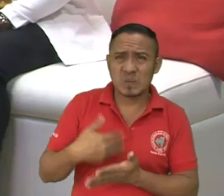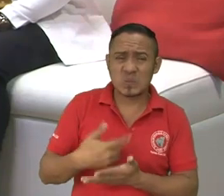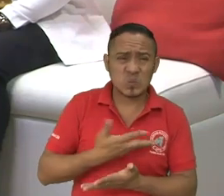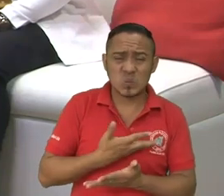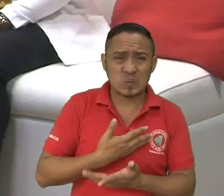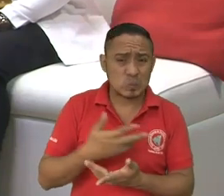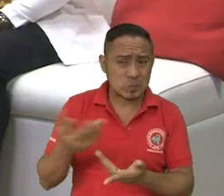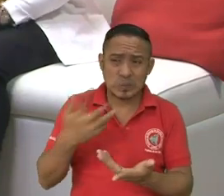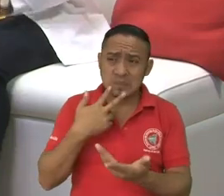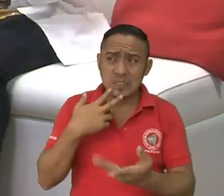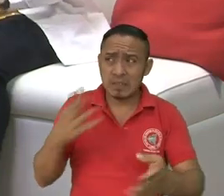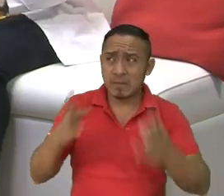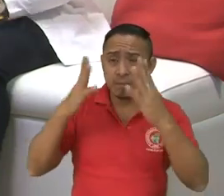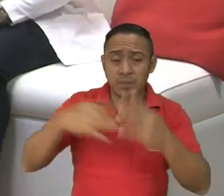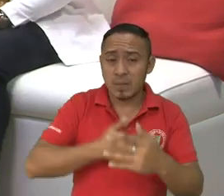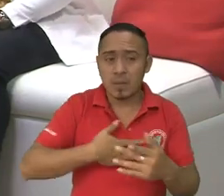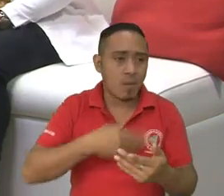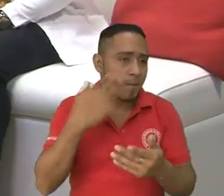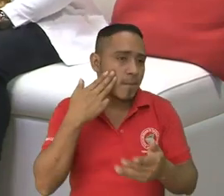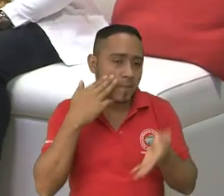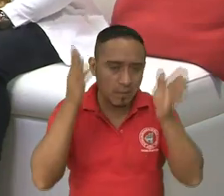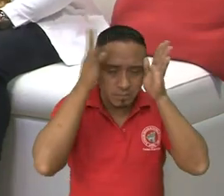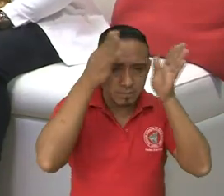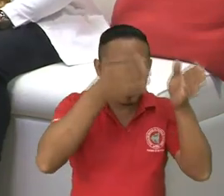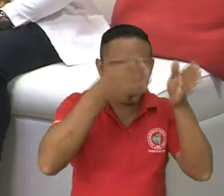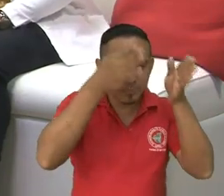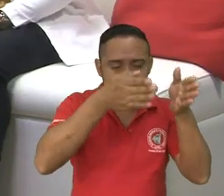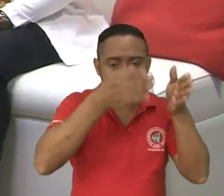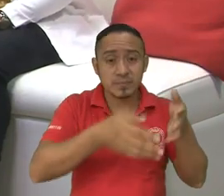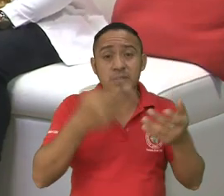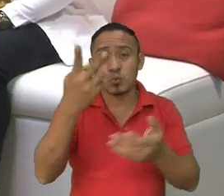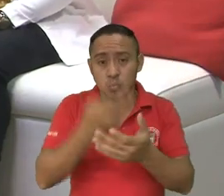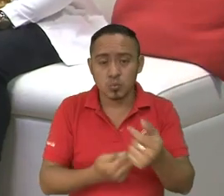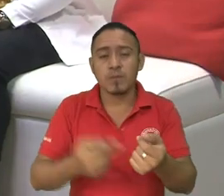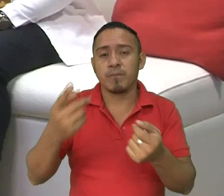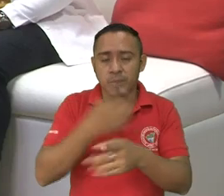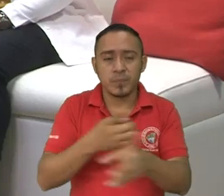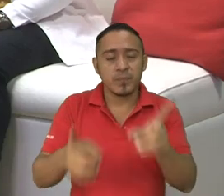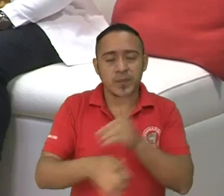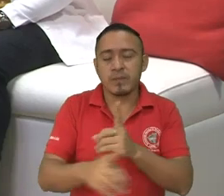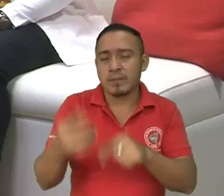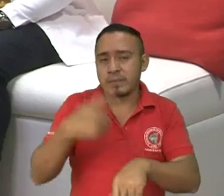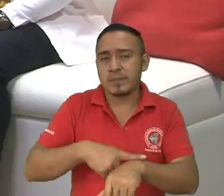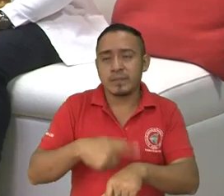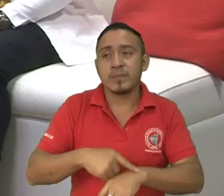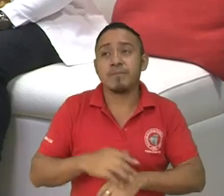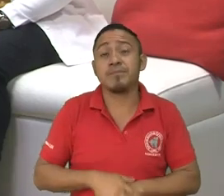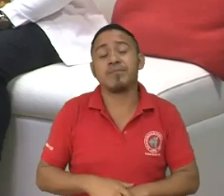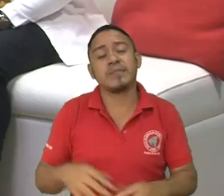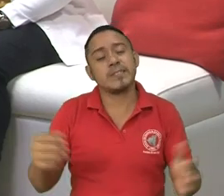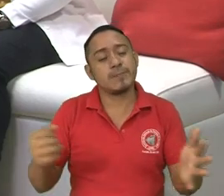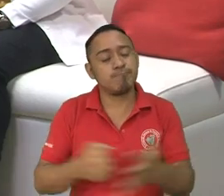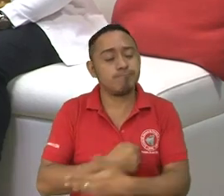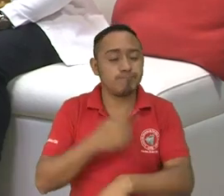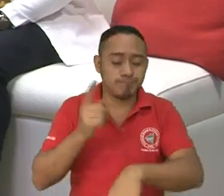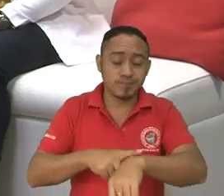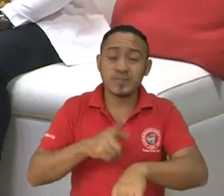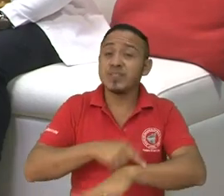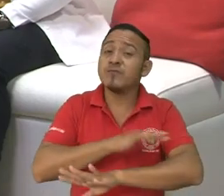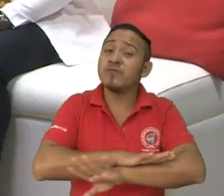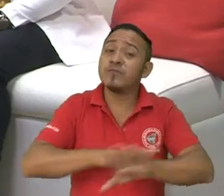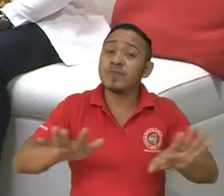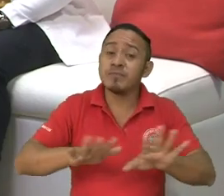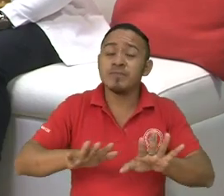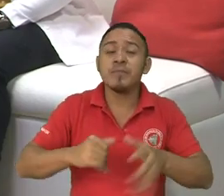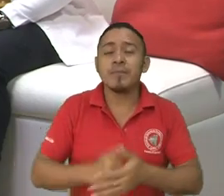no me dedica tiempo, mejor estoy con mi mamá. Okay. Entonces ambos tienen que dedicarle el tiempo. Lamentablemente, licenciada, llegamos al final.